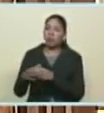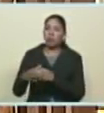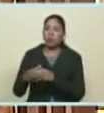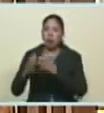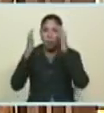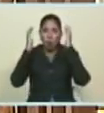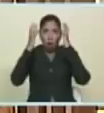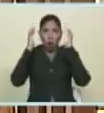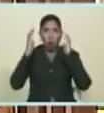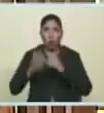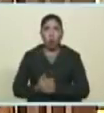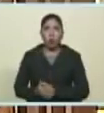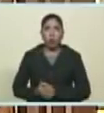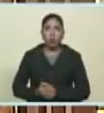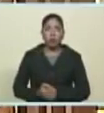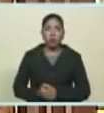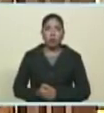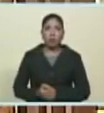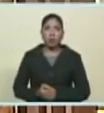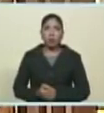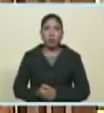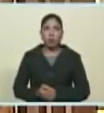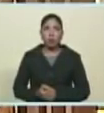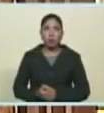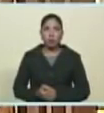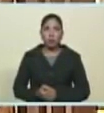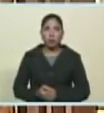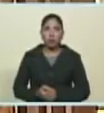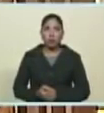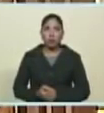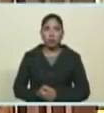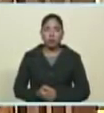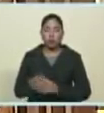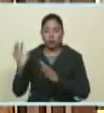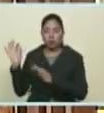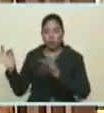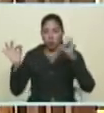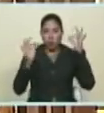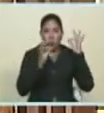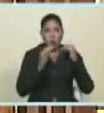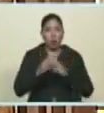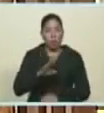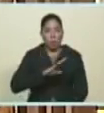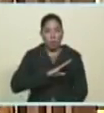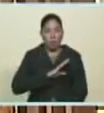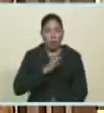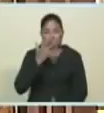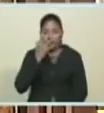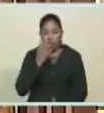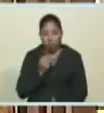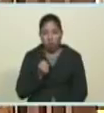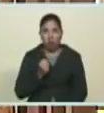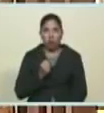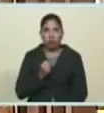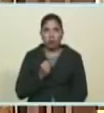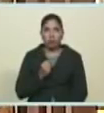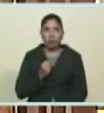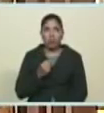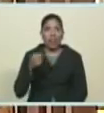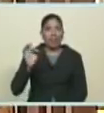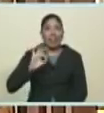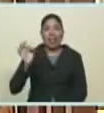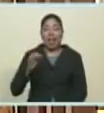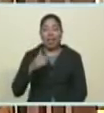Alú? Lo pusieron a jugar un papel triste, ya él lo ha contado, ya lo sabemos. Nadie quería